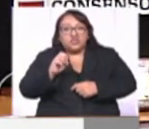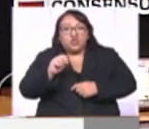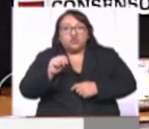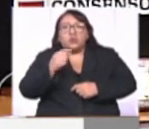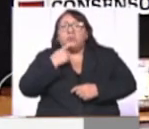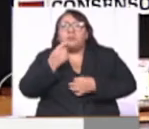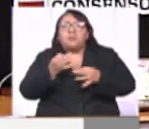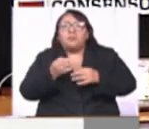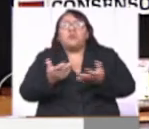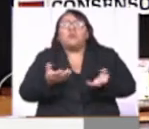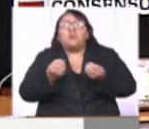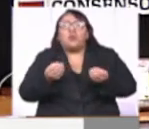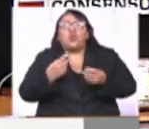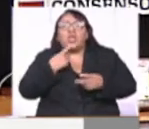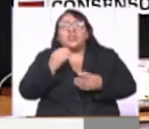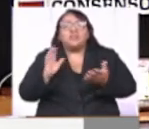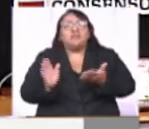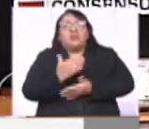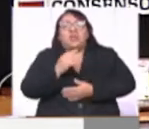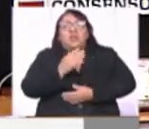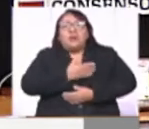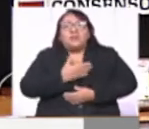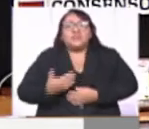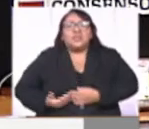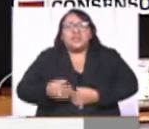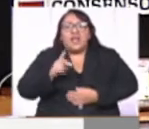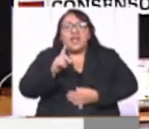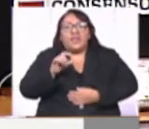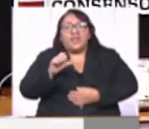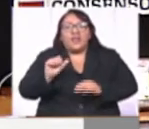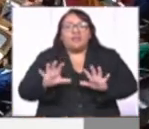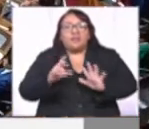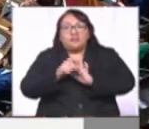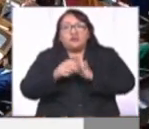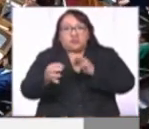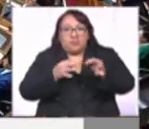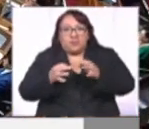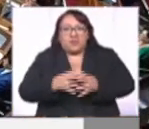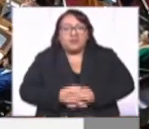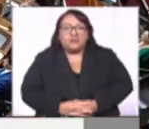fundamente la moción. En nombre de sus autores, hasta por 10 minutos.